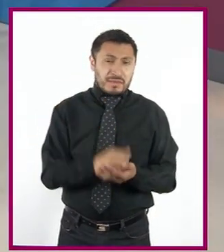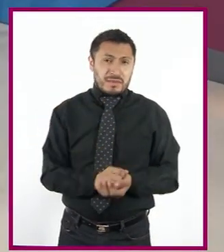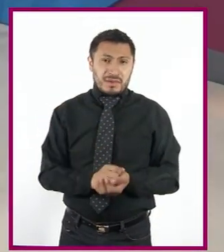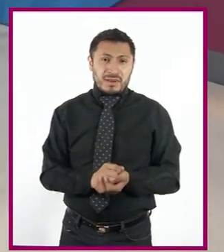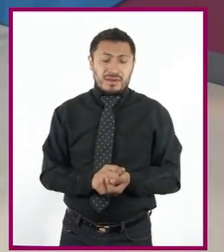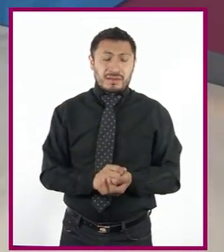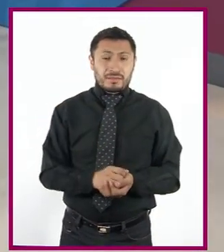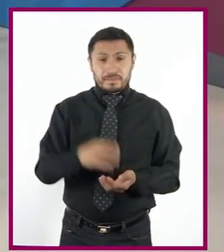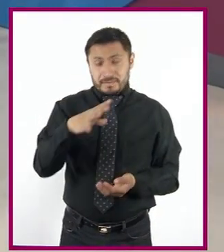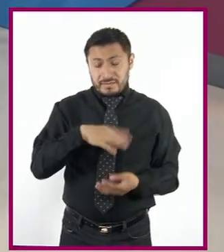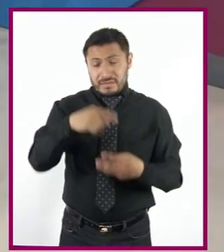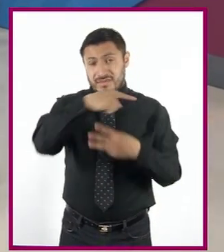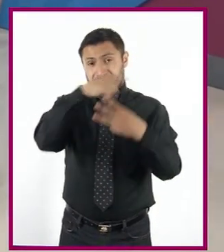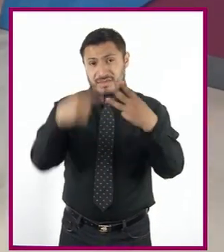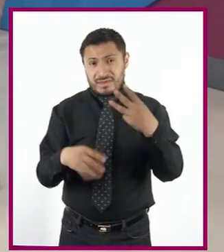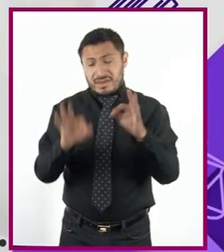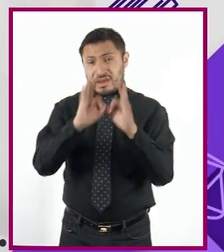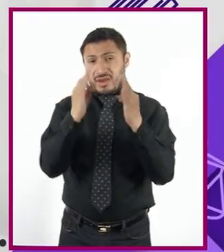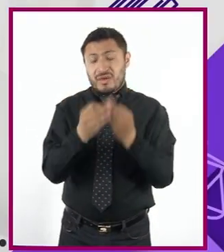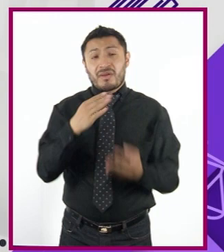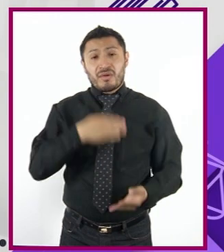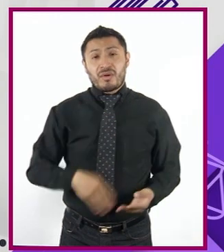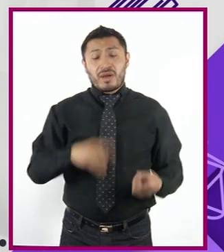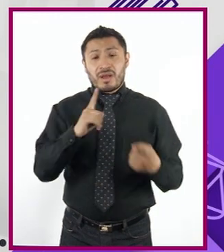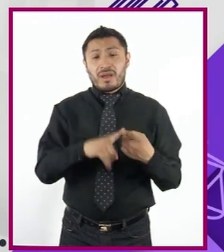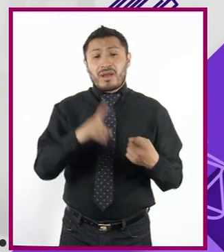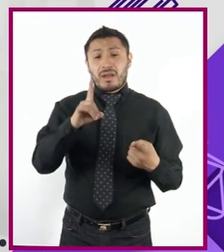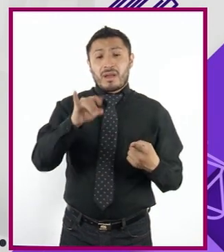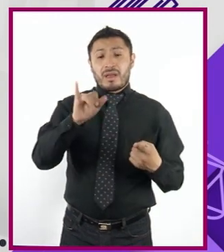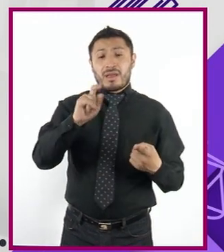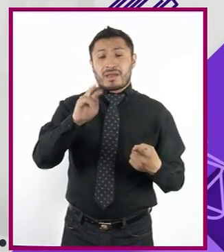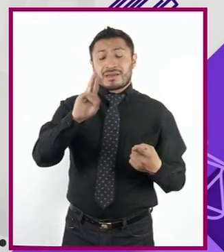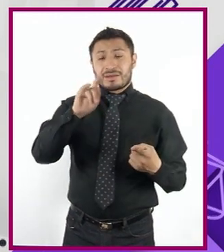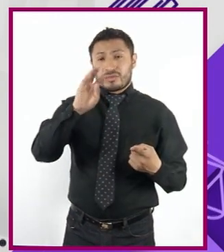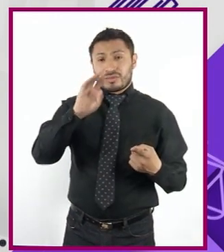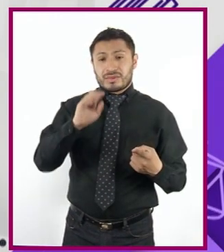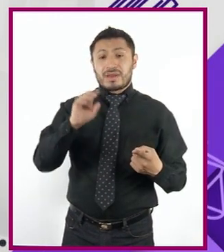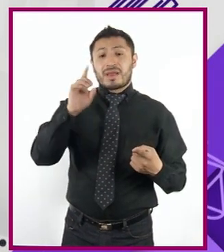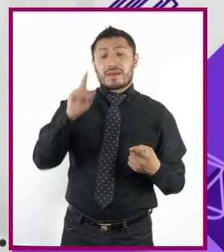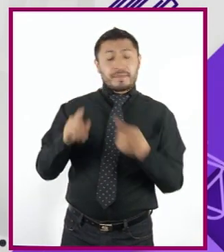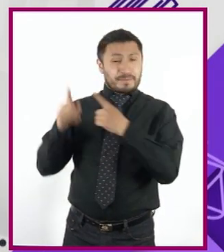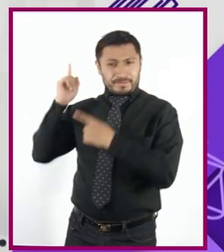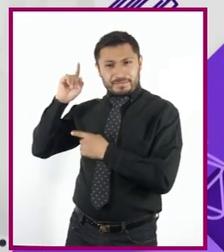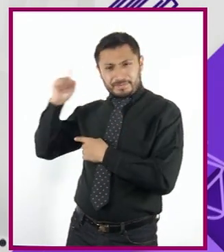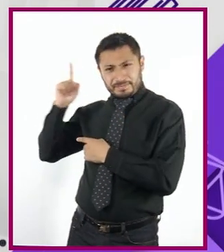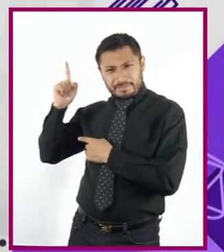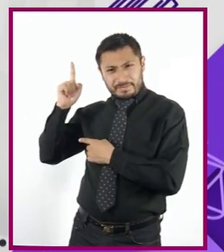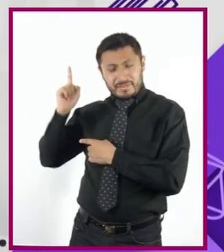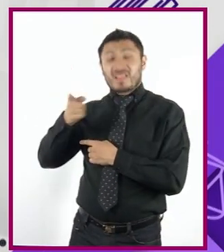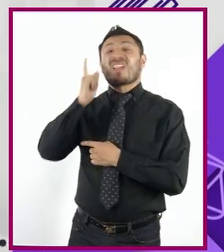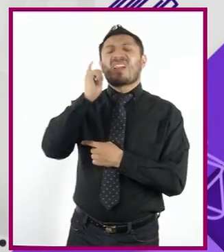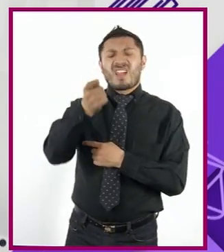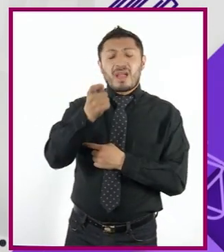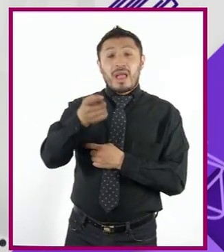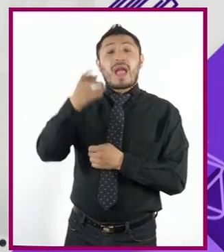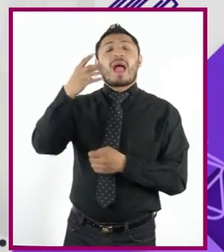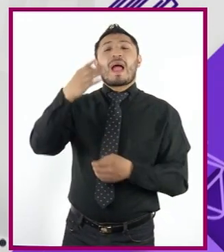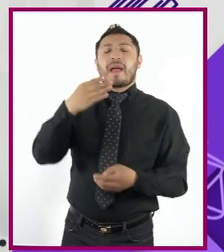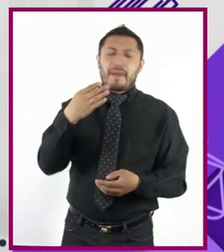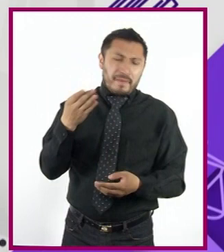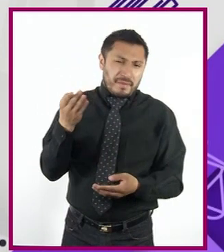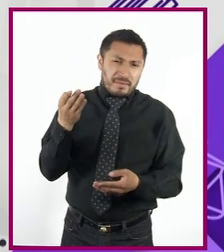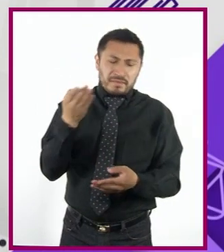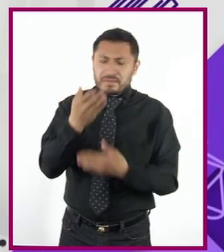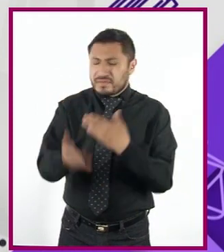Existen 3 formas de justicia. Distributiva, de acuerdo a Aristóteles, es distribuir bienes y servicios